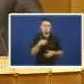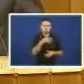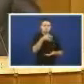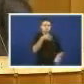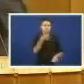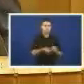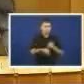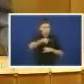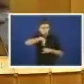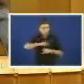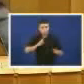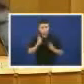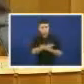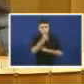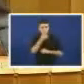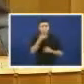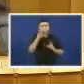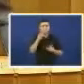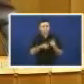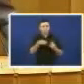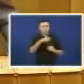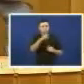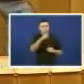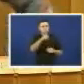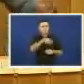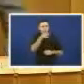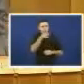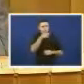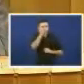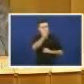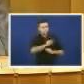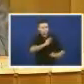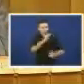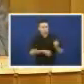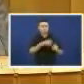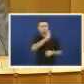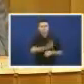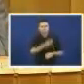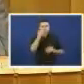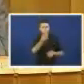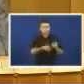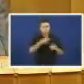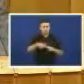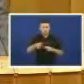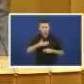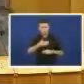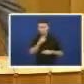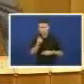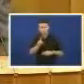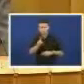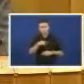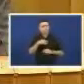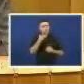súas declaracións o que non desgusta non é xa a nosa política cultural o que parece que non desgusta é a existencia